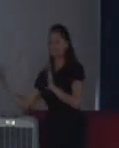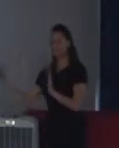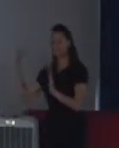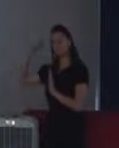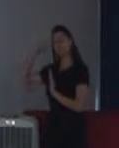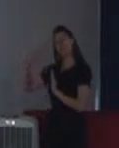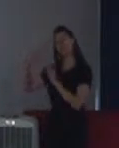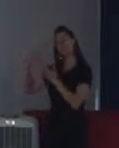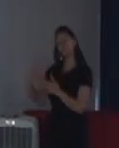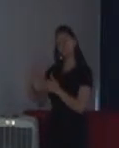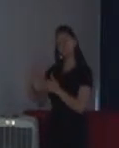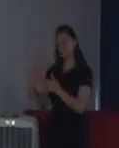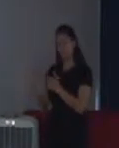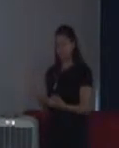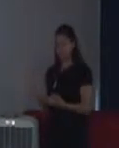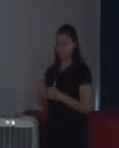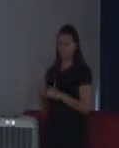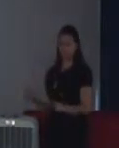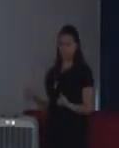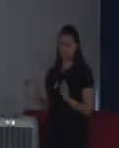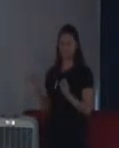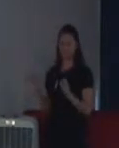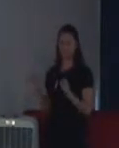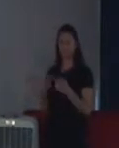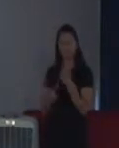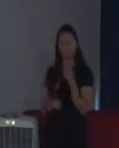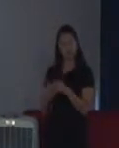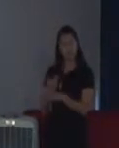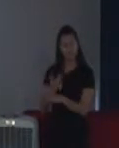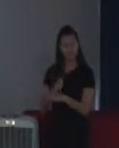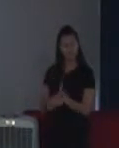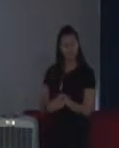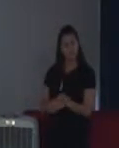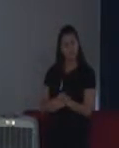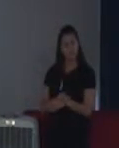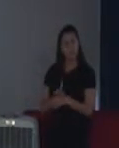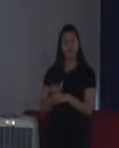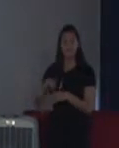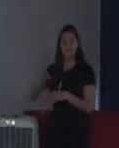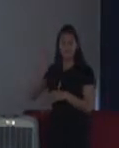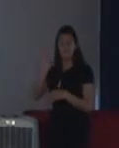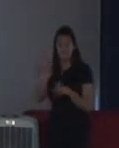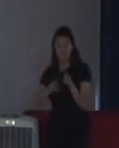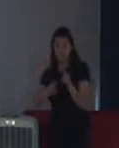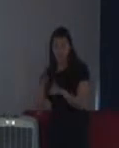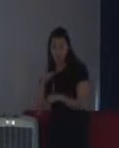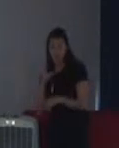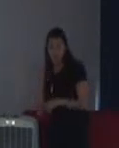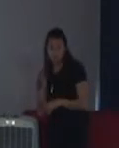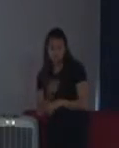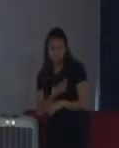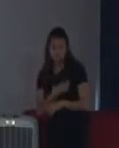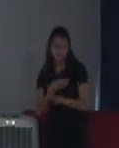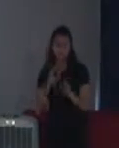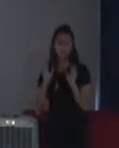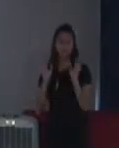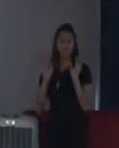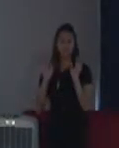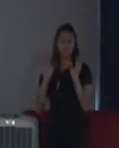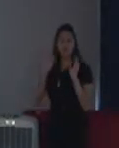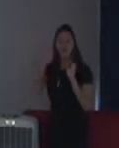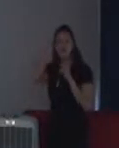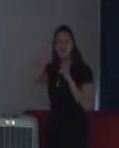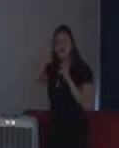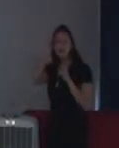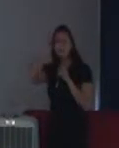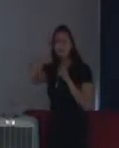Pero ¿cuál es el problema? A lo mejor para algunos de nosotros, la comprensión en